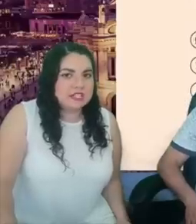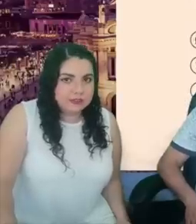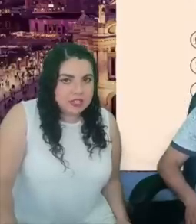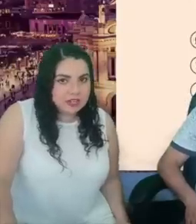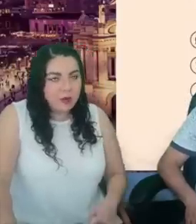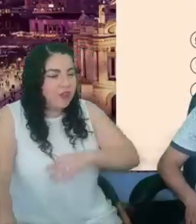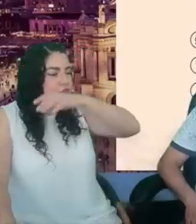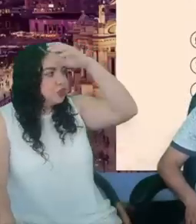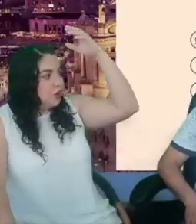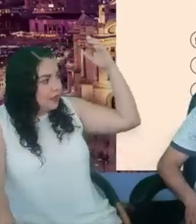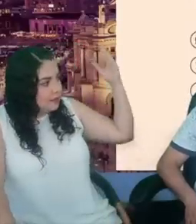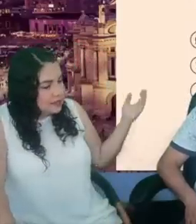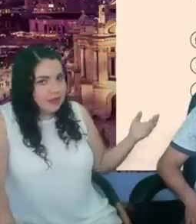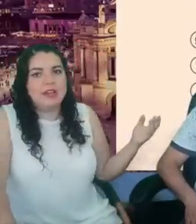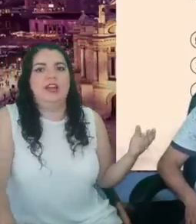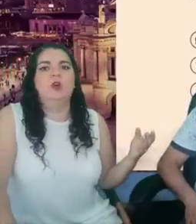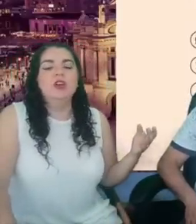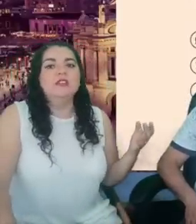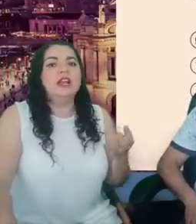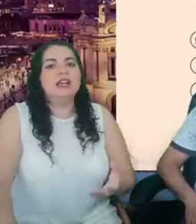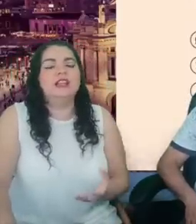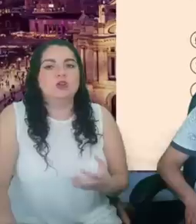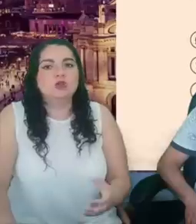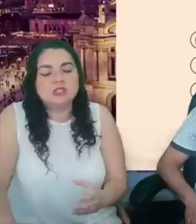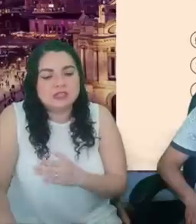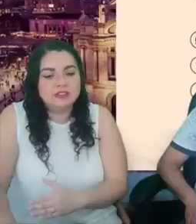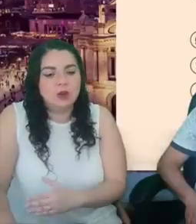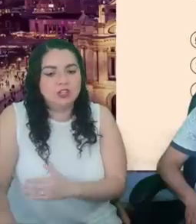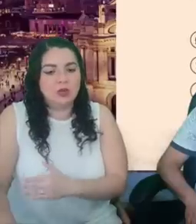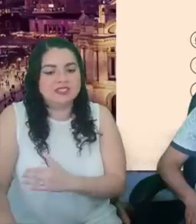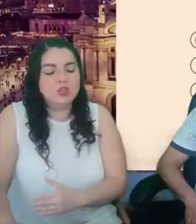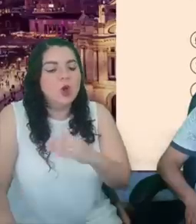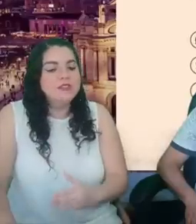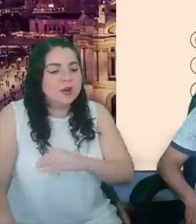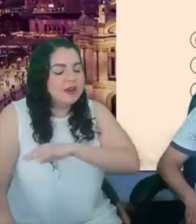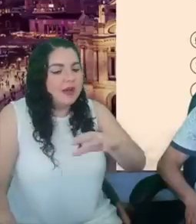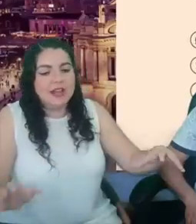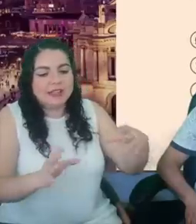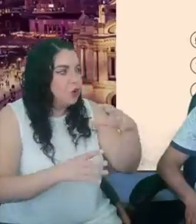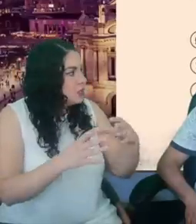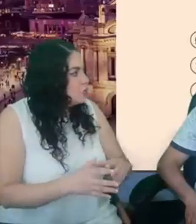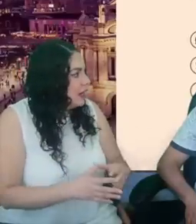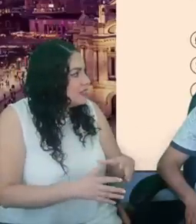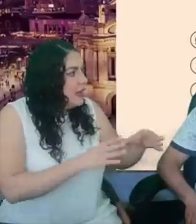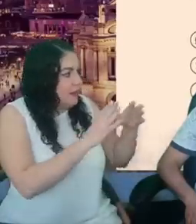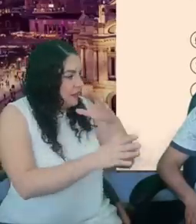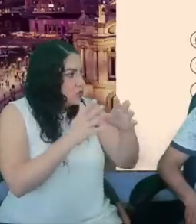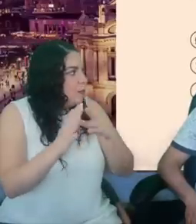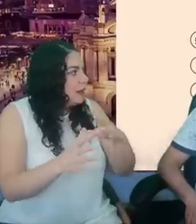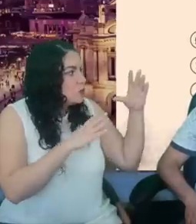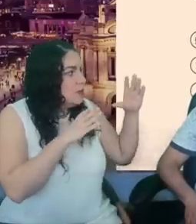de inteligencia financiera cuando todavía estaba a cargo del ángel de la justicia de santiago nieto castillo dijeron a ver a qué cosas chuecas